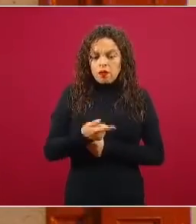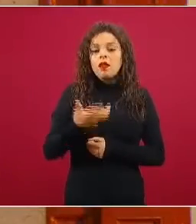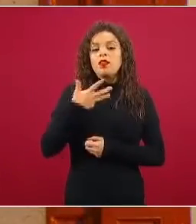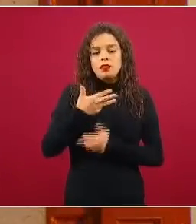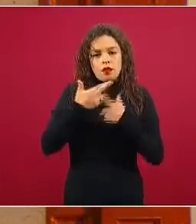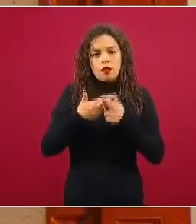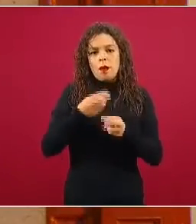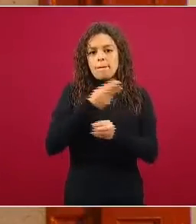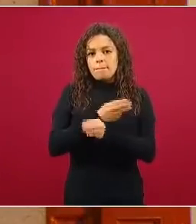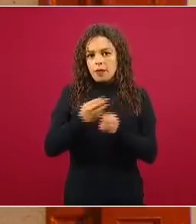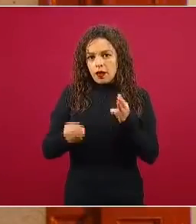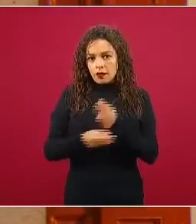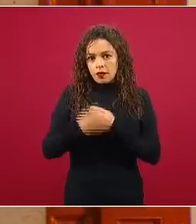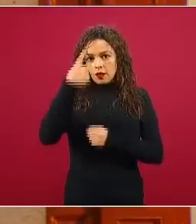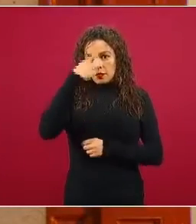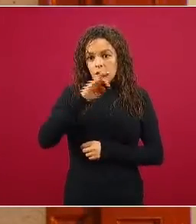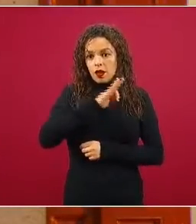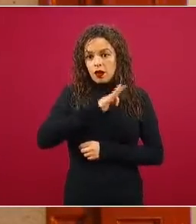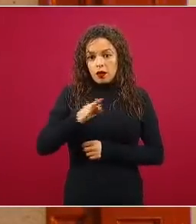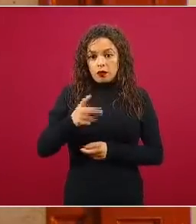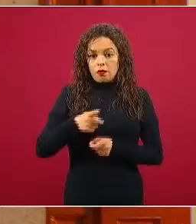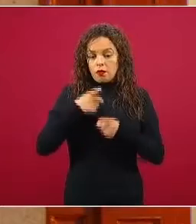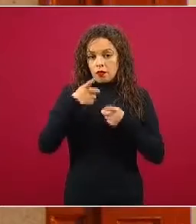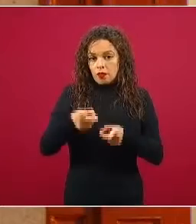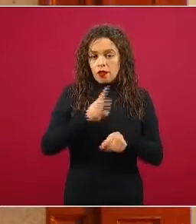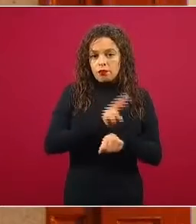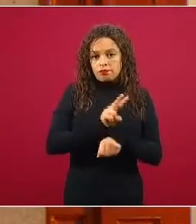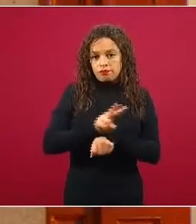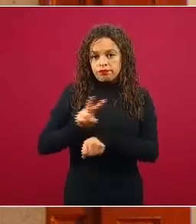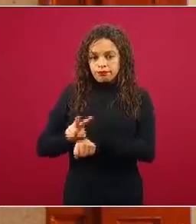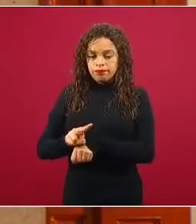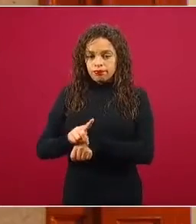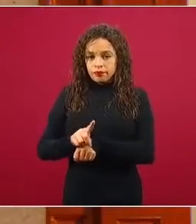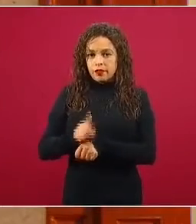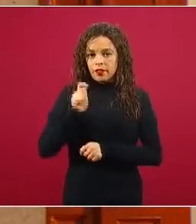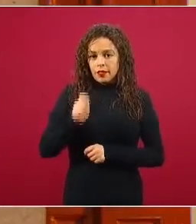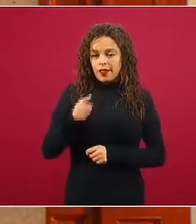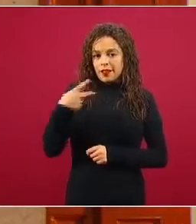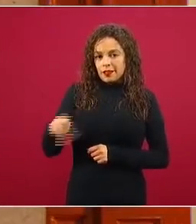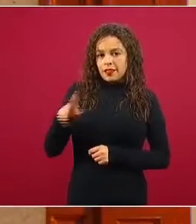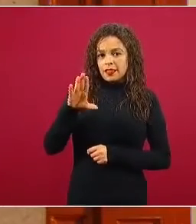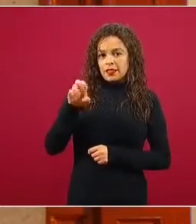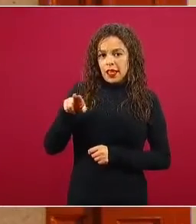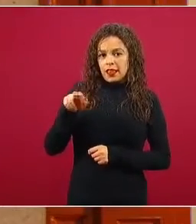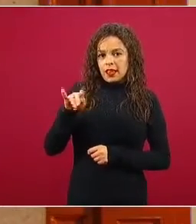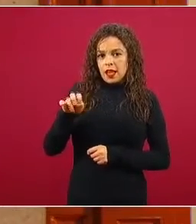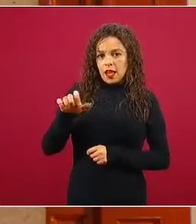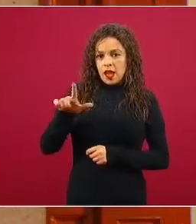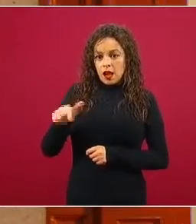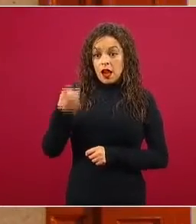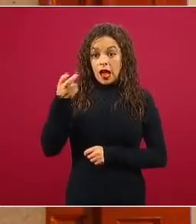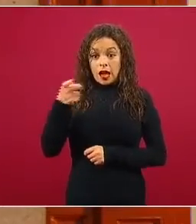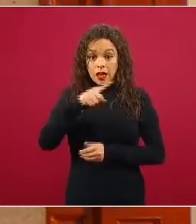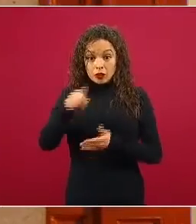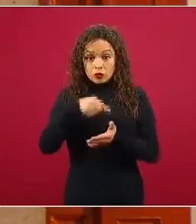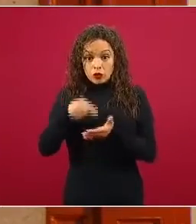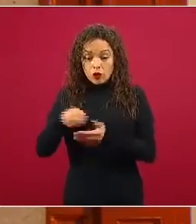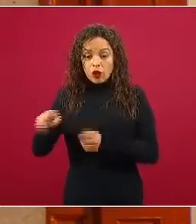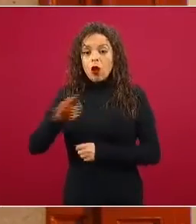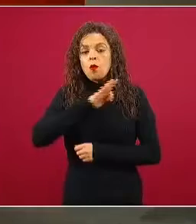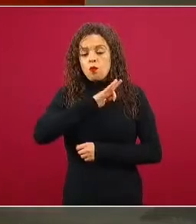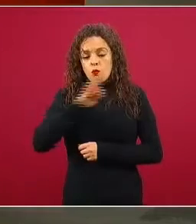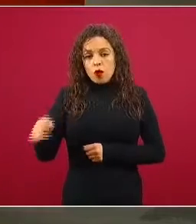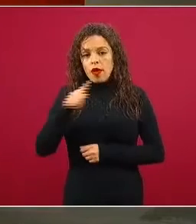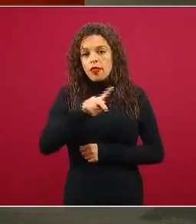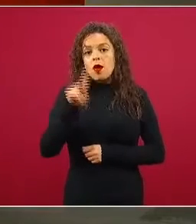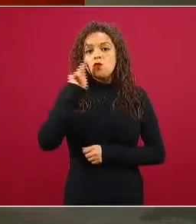cabo este modelo centinela. Estas unidades son las que pueden tomar muestras a casos